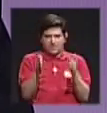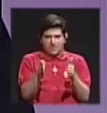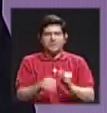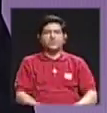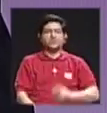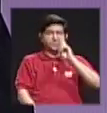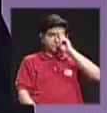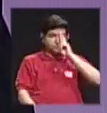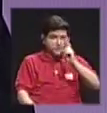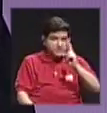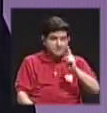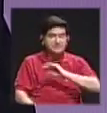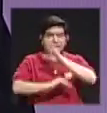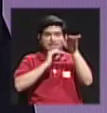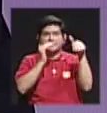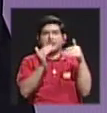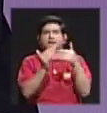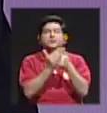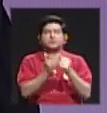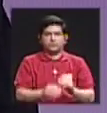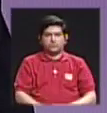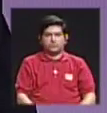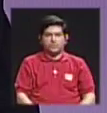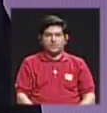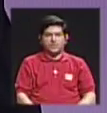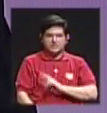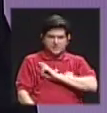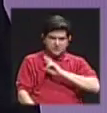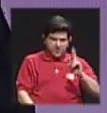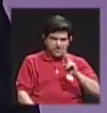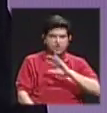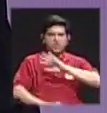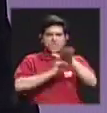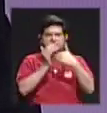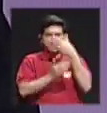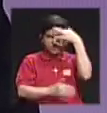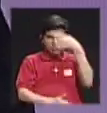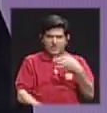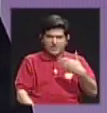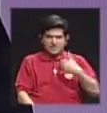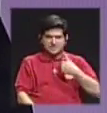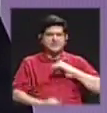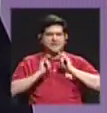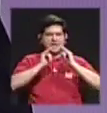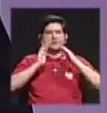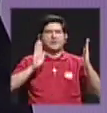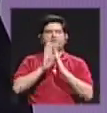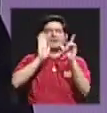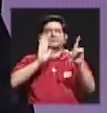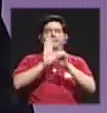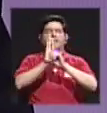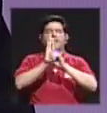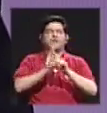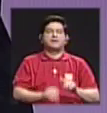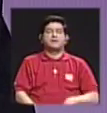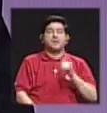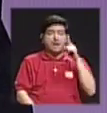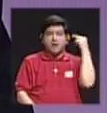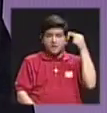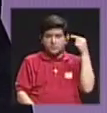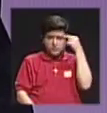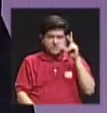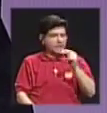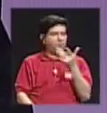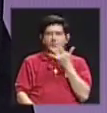y reconoce que todas las religiones y todas las creencias tienen igualdad ante la ley. Y es un Estado que no